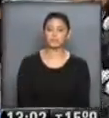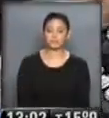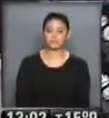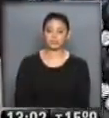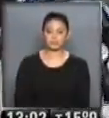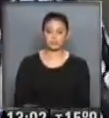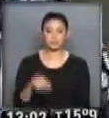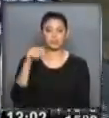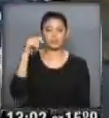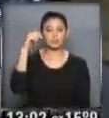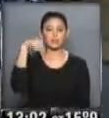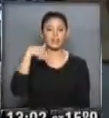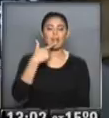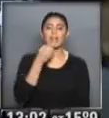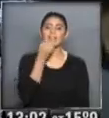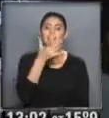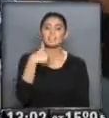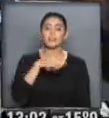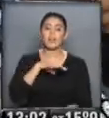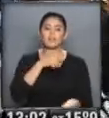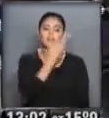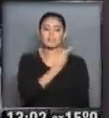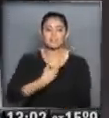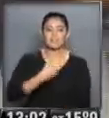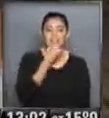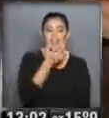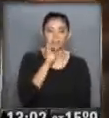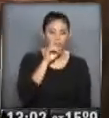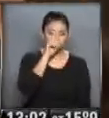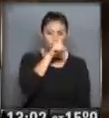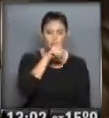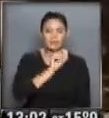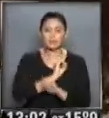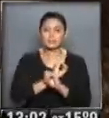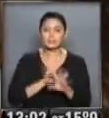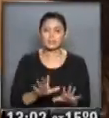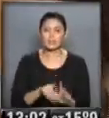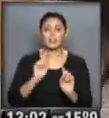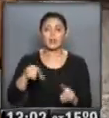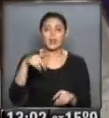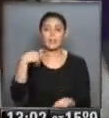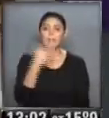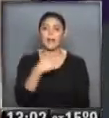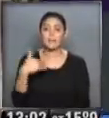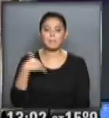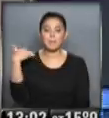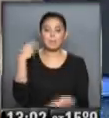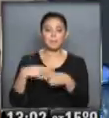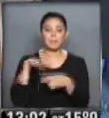querer. Ha calificado de declaraciones terroríficas las del gobernador de la provincia de Córdoba y Tati Almeida, de Madres de Plaza de Mayo,